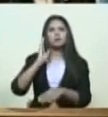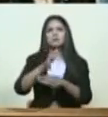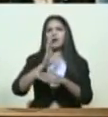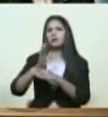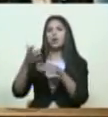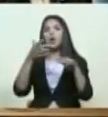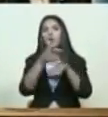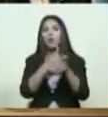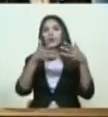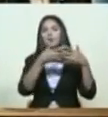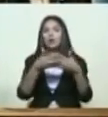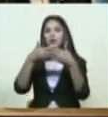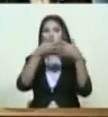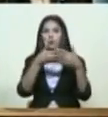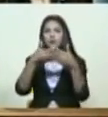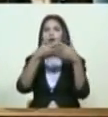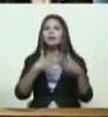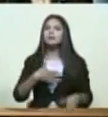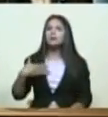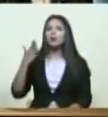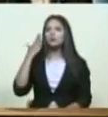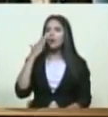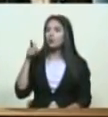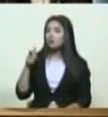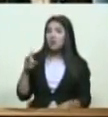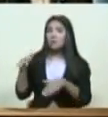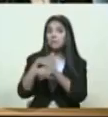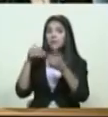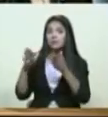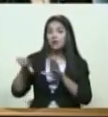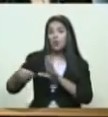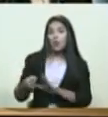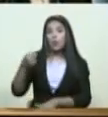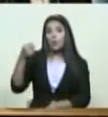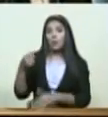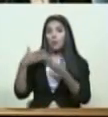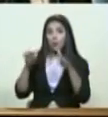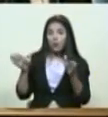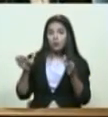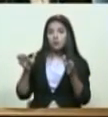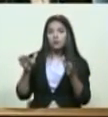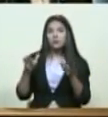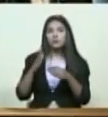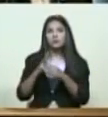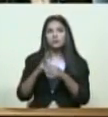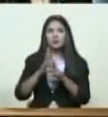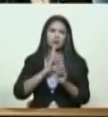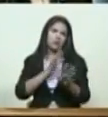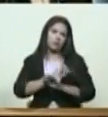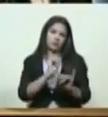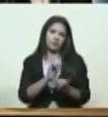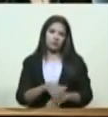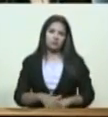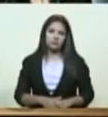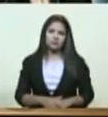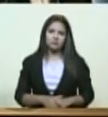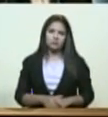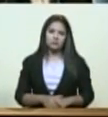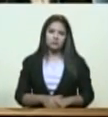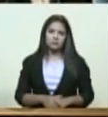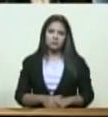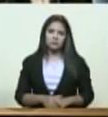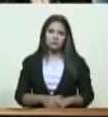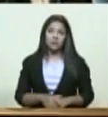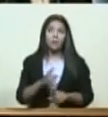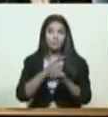de los Estados Unidos y quería saber si el Ministerio Público estaba o tenía entre su planificación. Ya la respondí. Claro, pero como existen